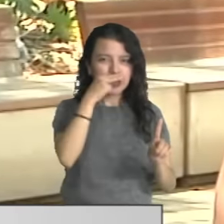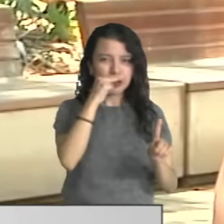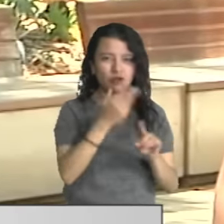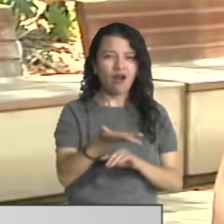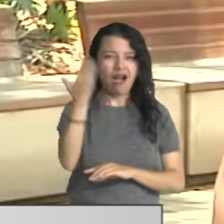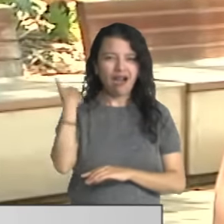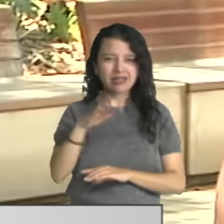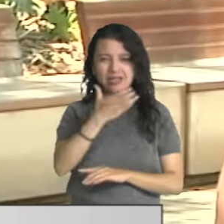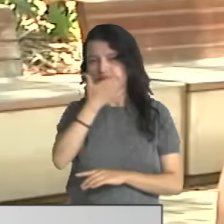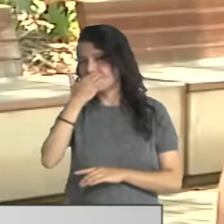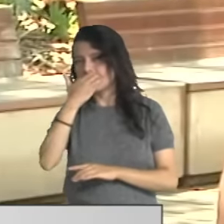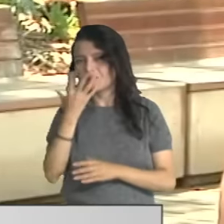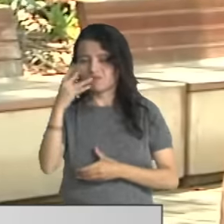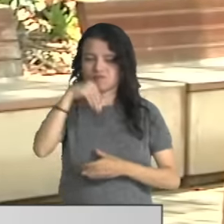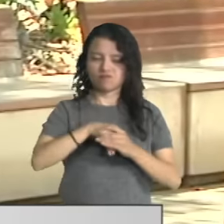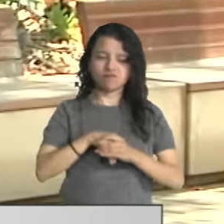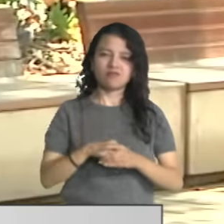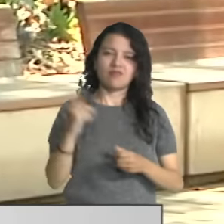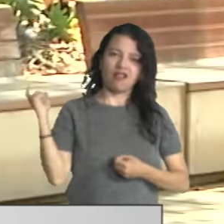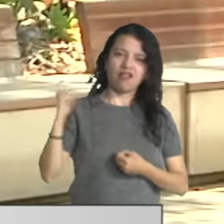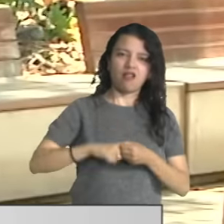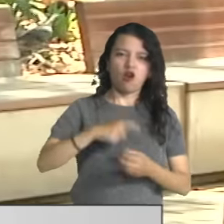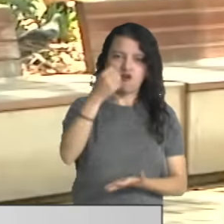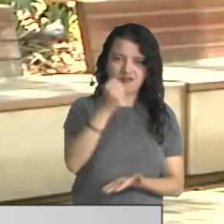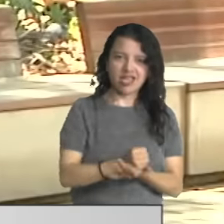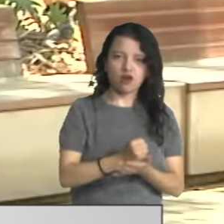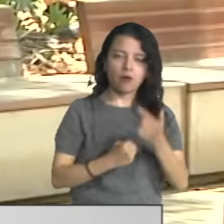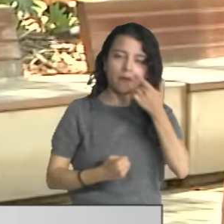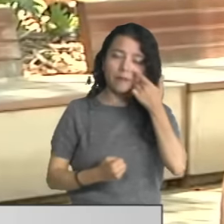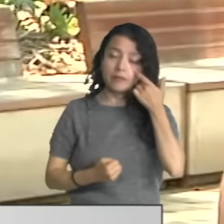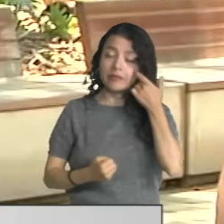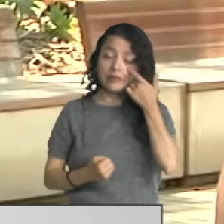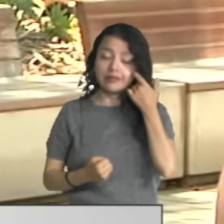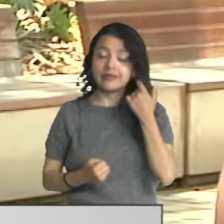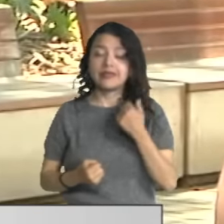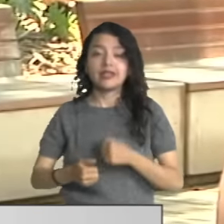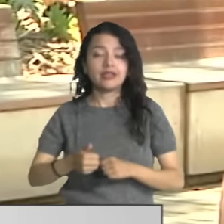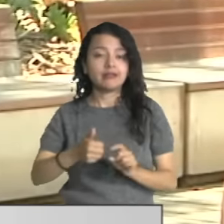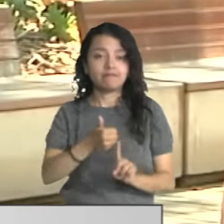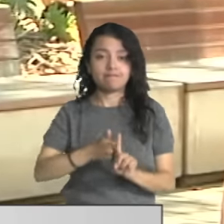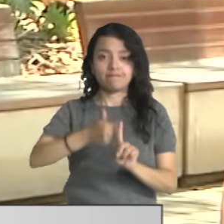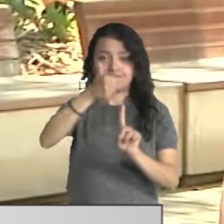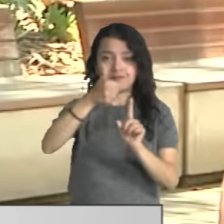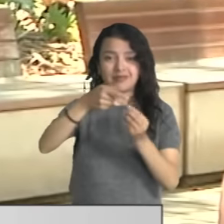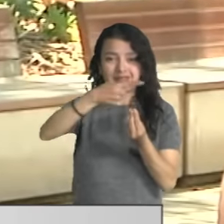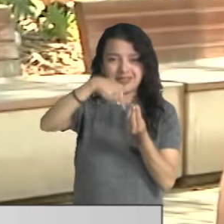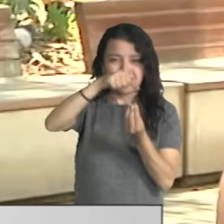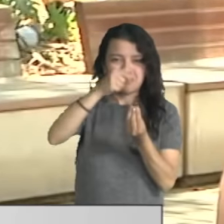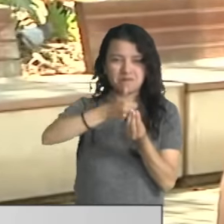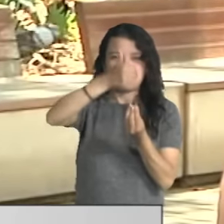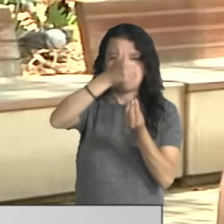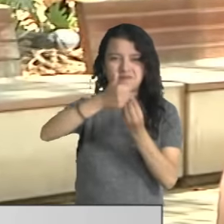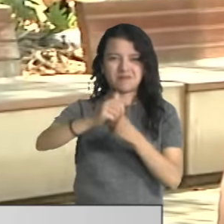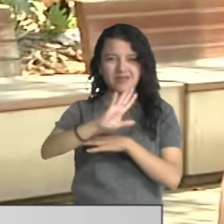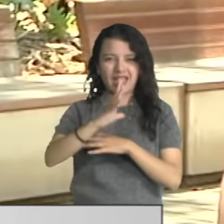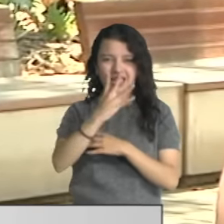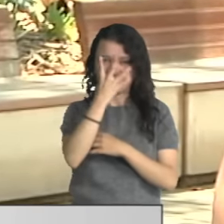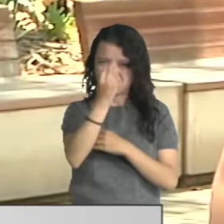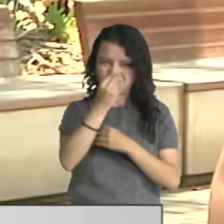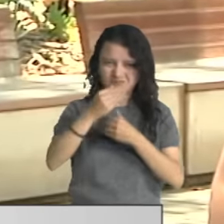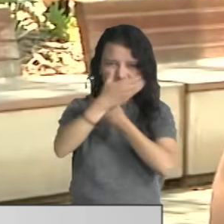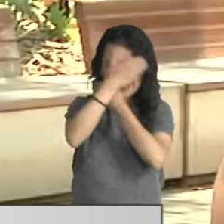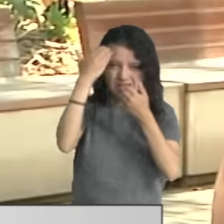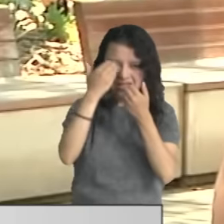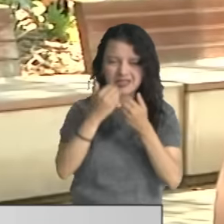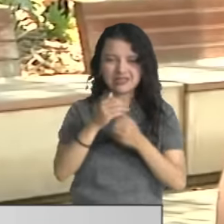máximo cabecilla del Frente 36 de las FARC aquí en el departamento de Antioquia, y precisamente estamos en directo con el secretario